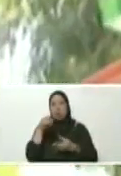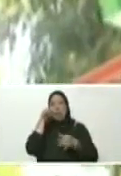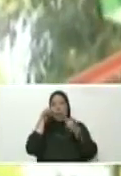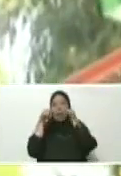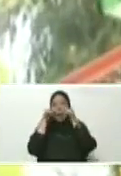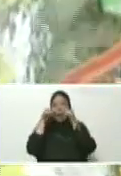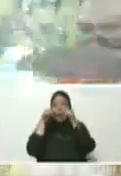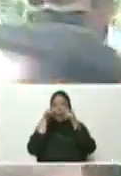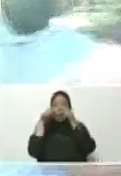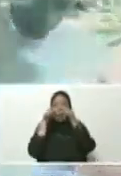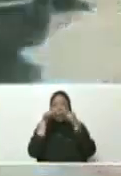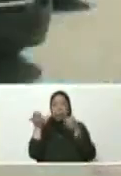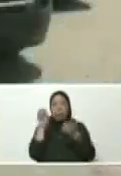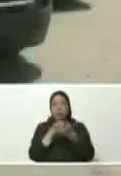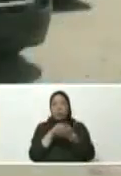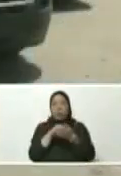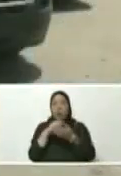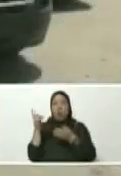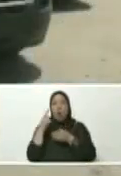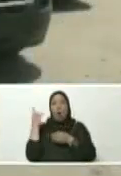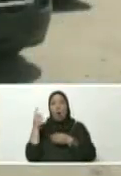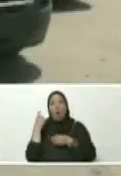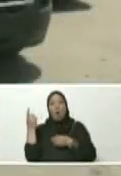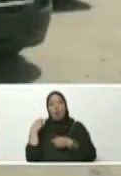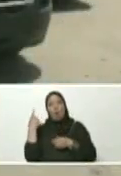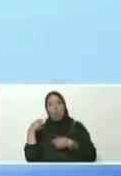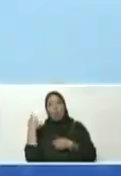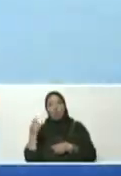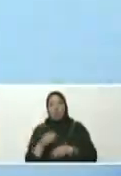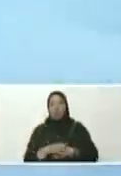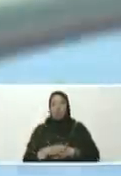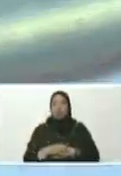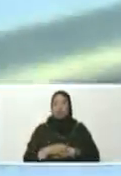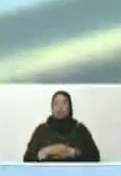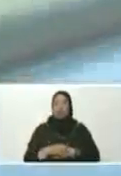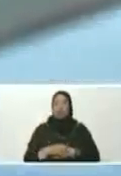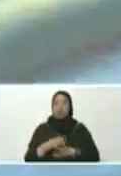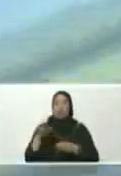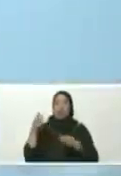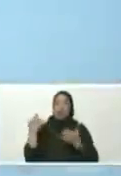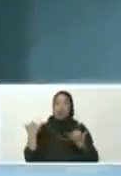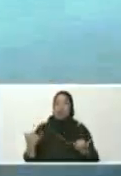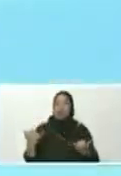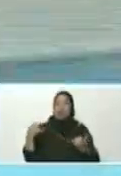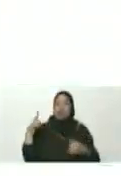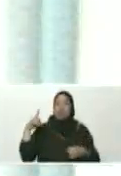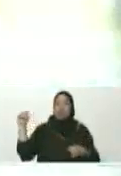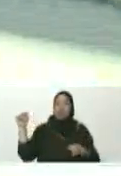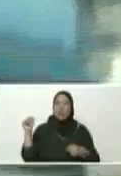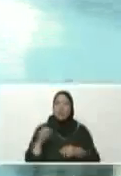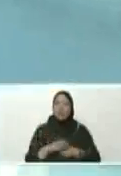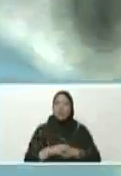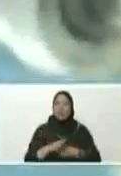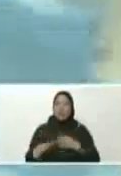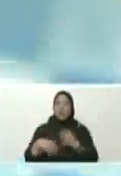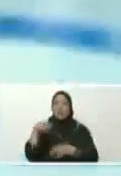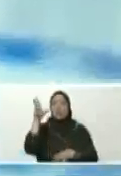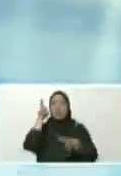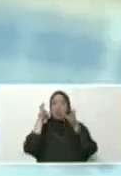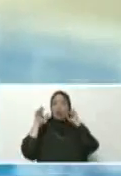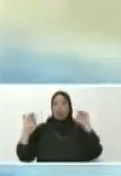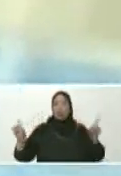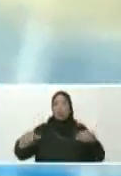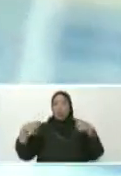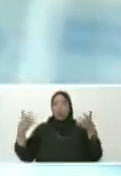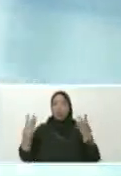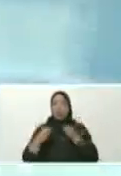todo, nos volvemos como locos. Bueno, vamos entonces, vámonos directo a escuchar la música